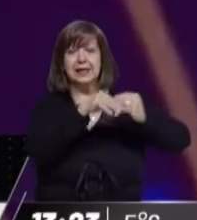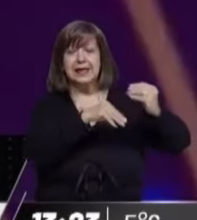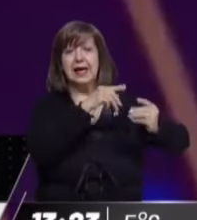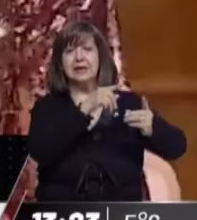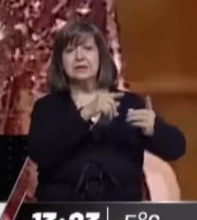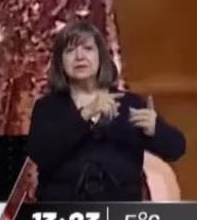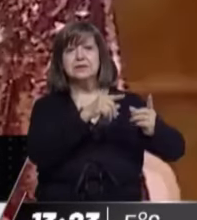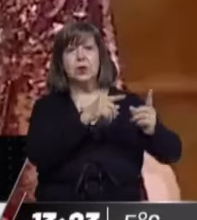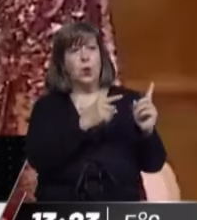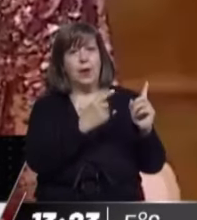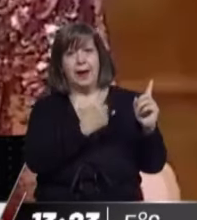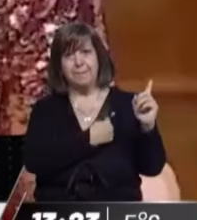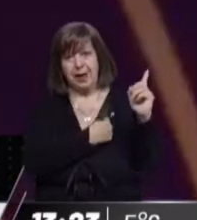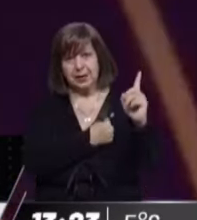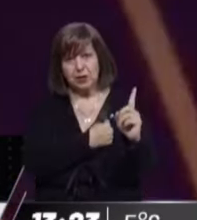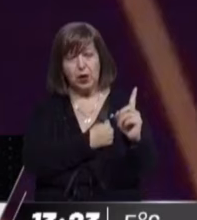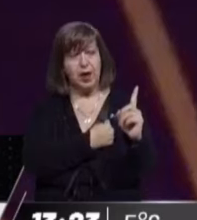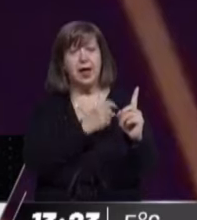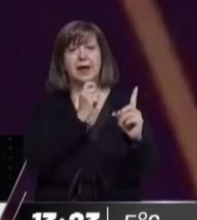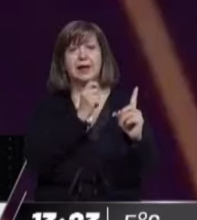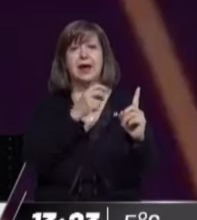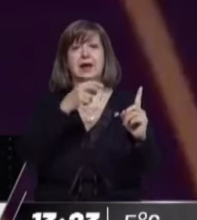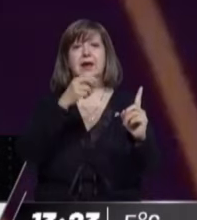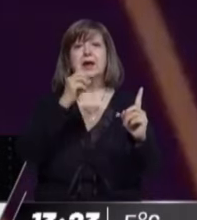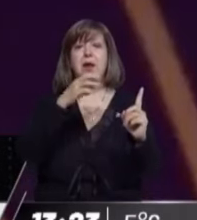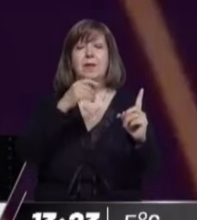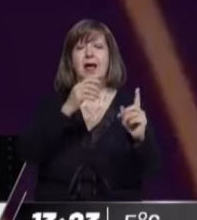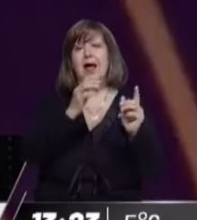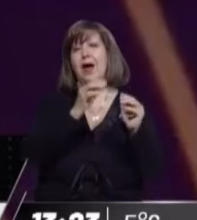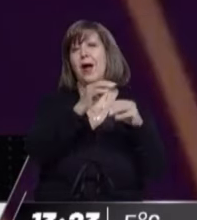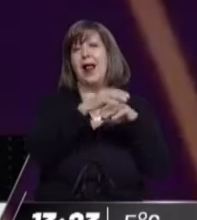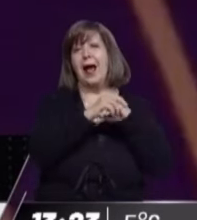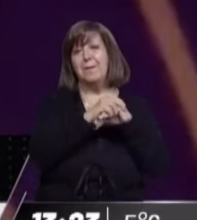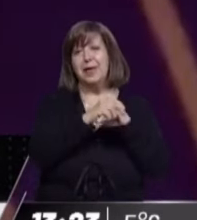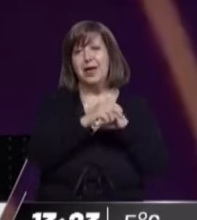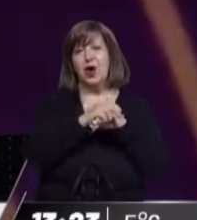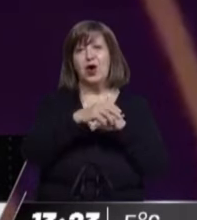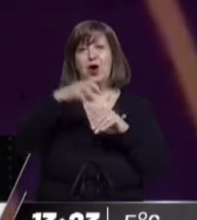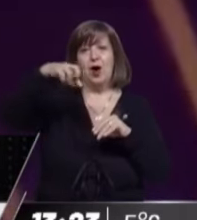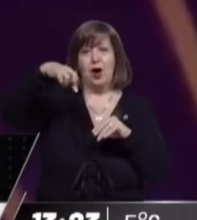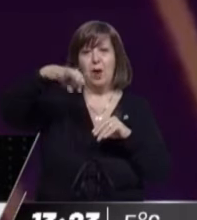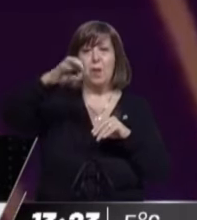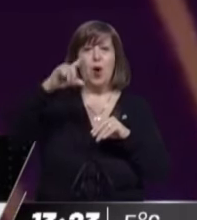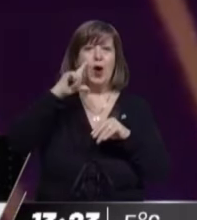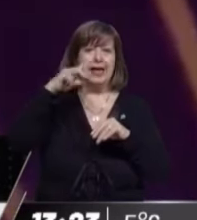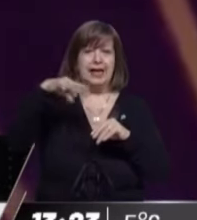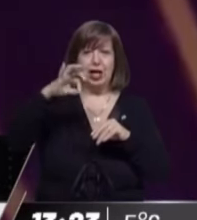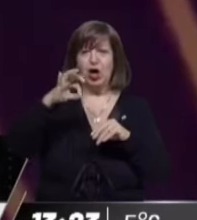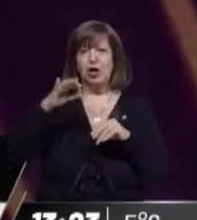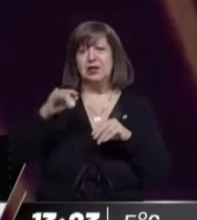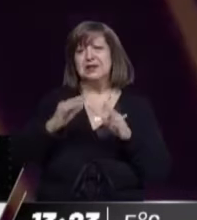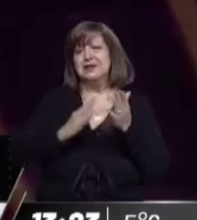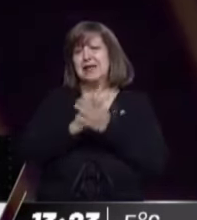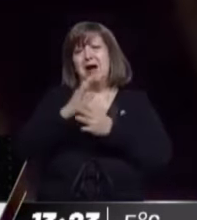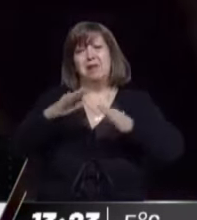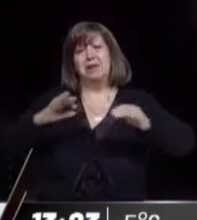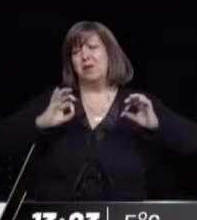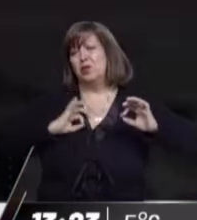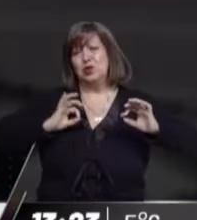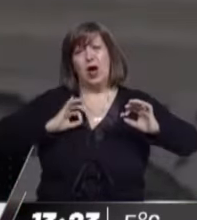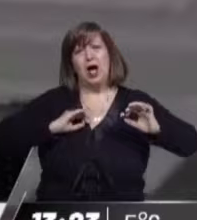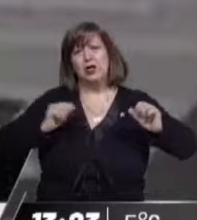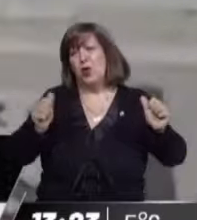como bocero es a a polino no a Marcelo polino que es el gran amigo de Antonio gasalla de tantos